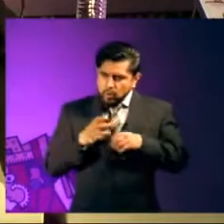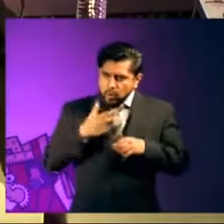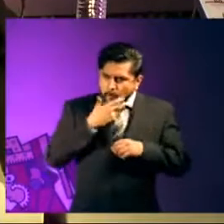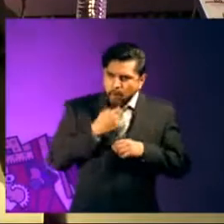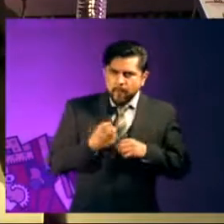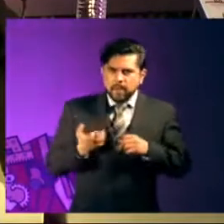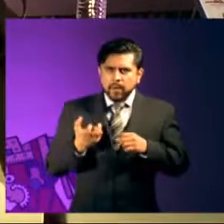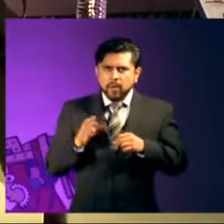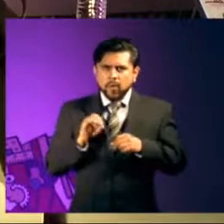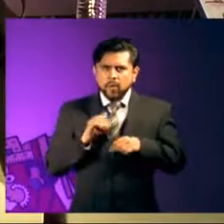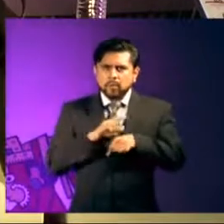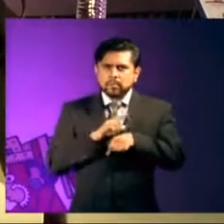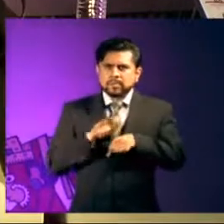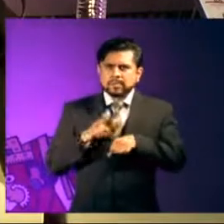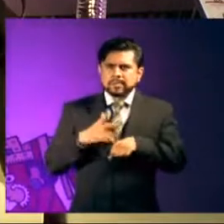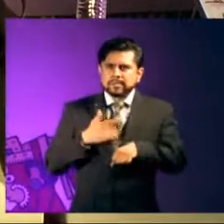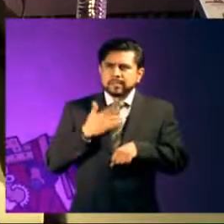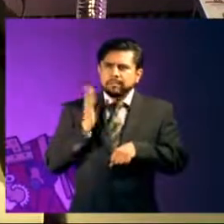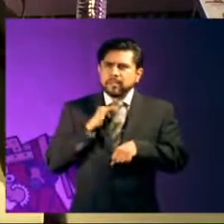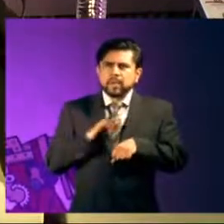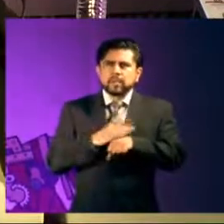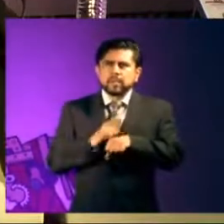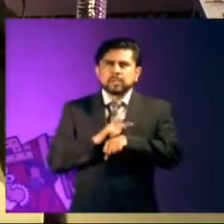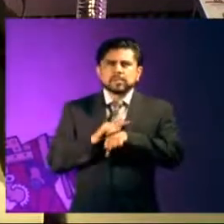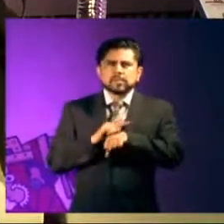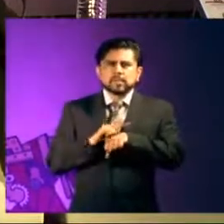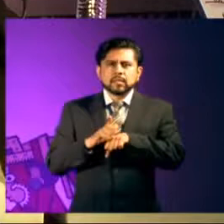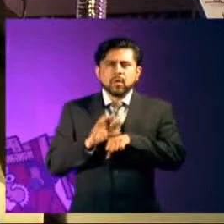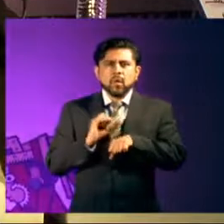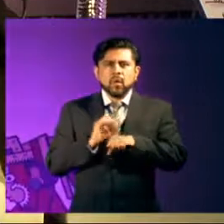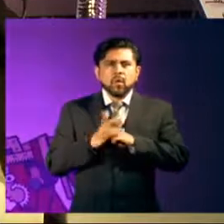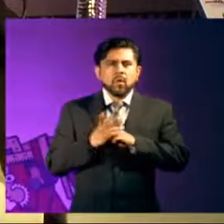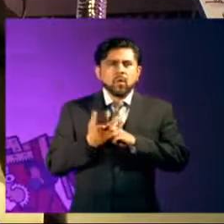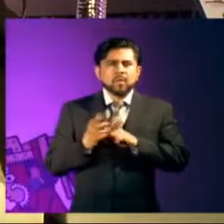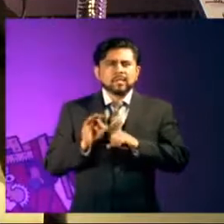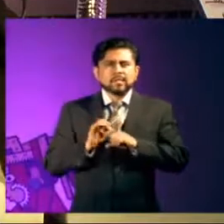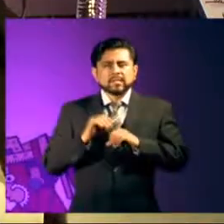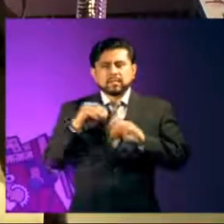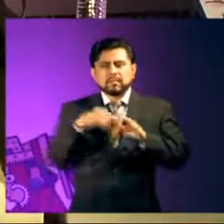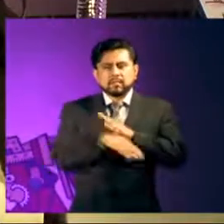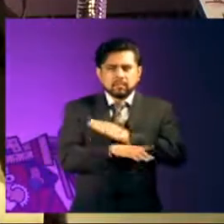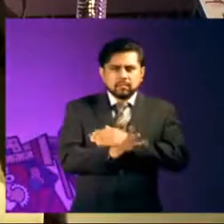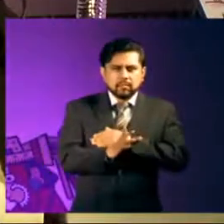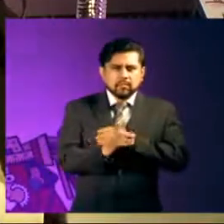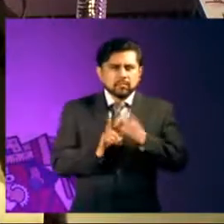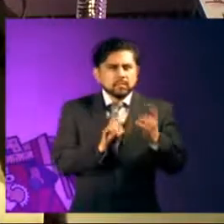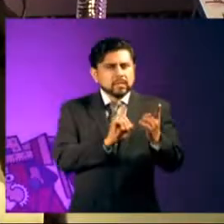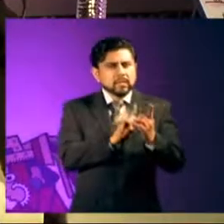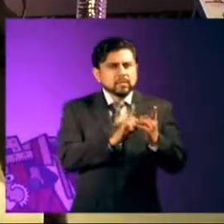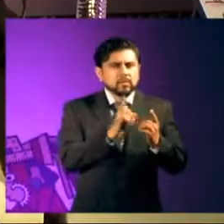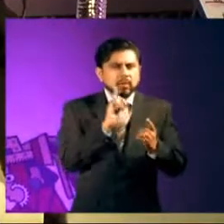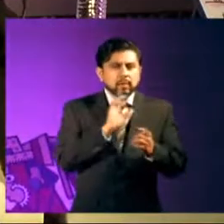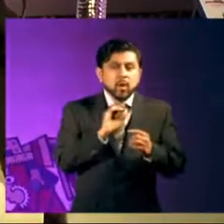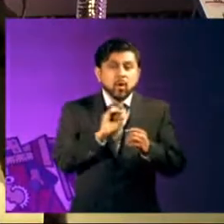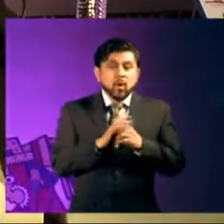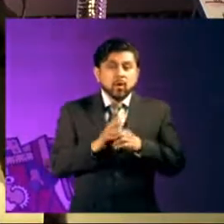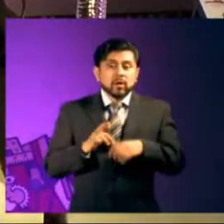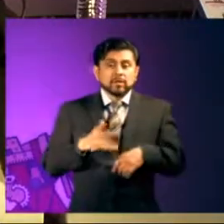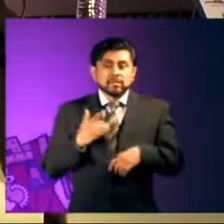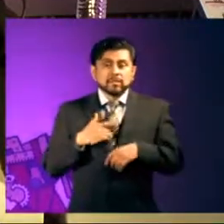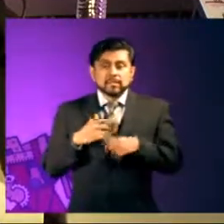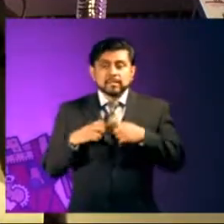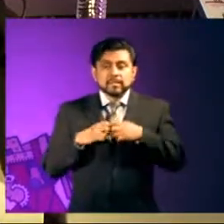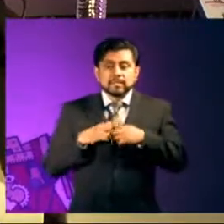o porque no tenían éxito con las mujeres etcétera porque les asustaban las cosas violentas y